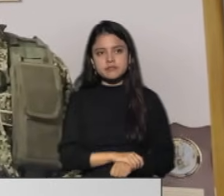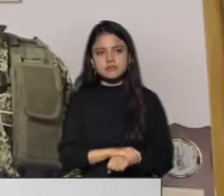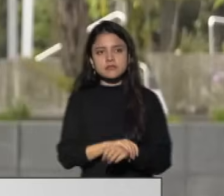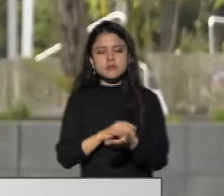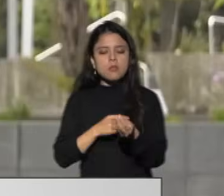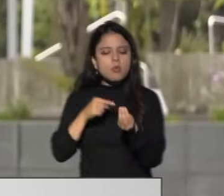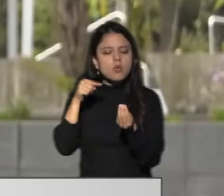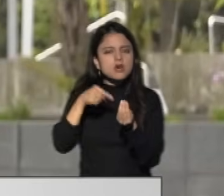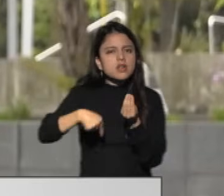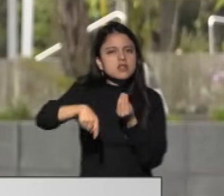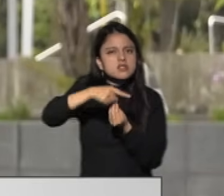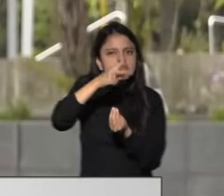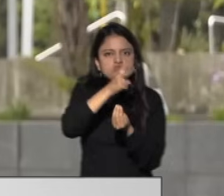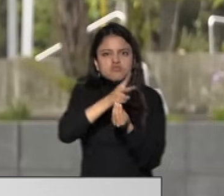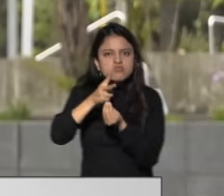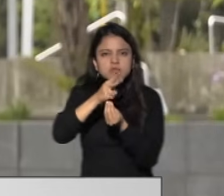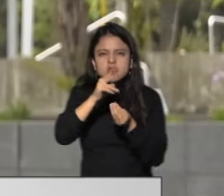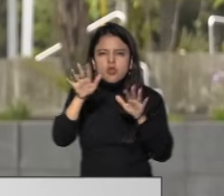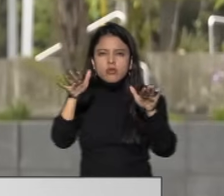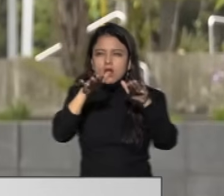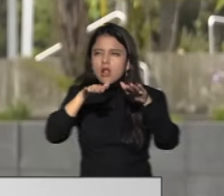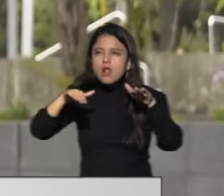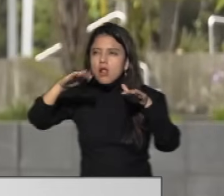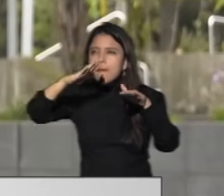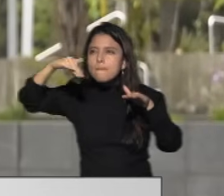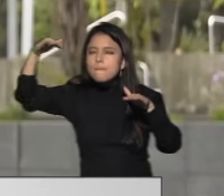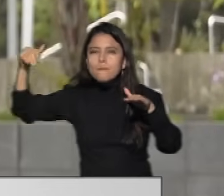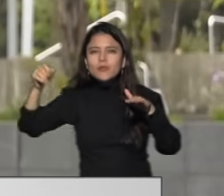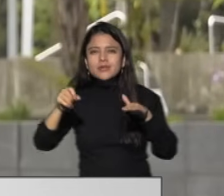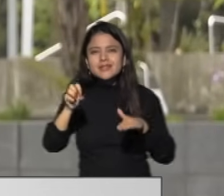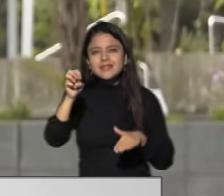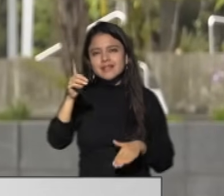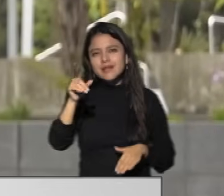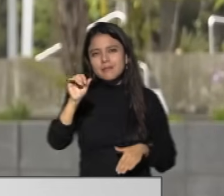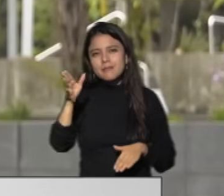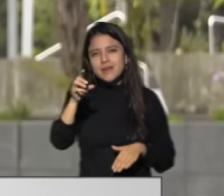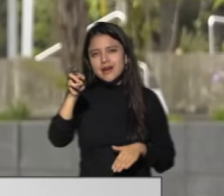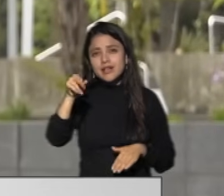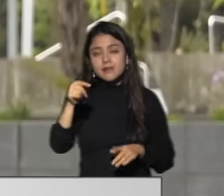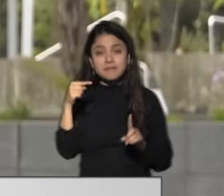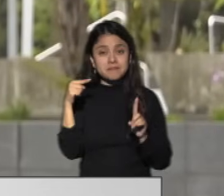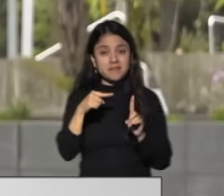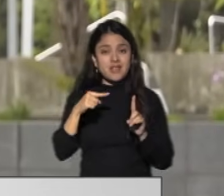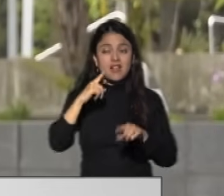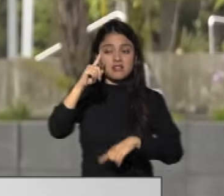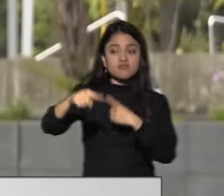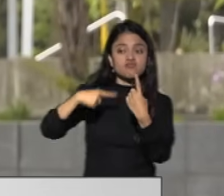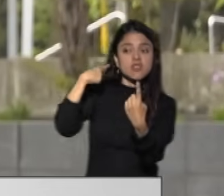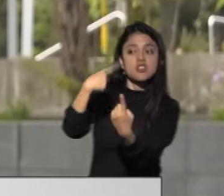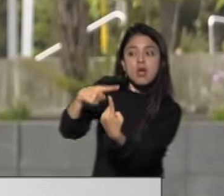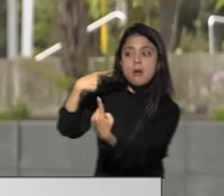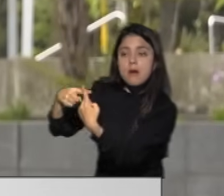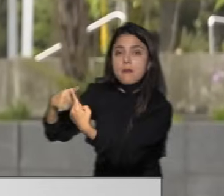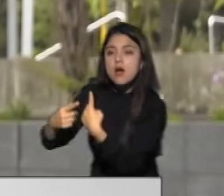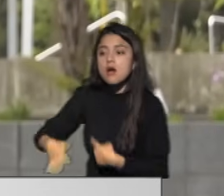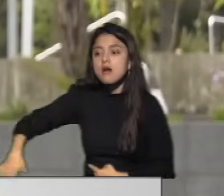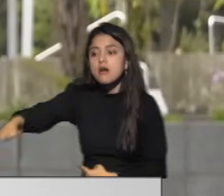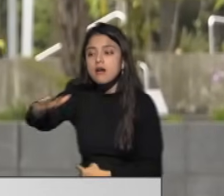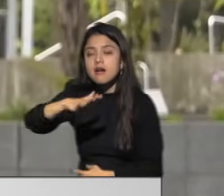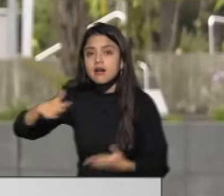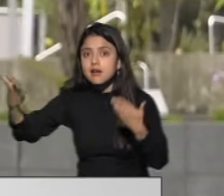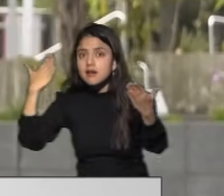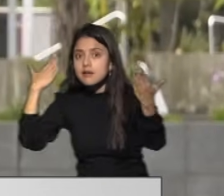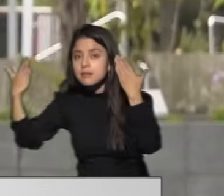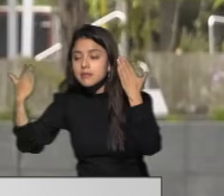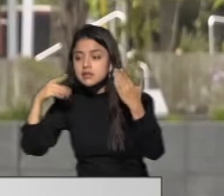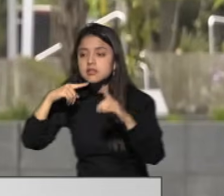Montes de María. Este sujeto sería responsable de extorsiones a agricultores y comerciantes en San Onofre.